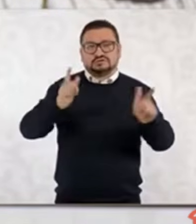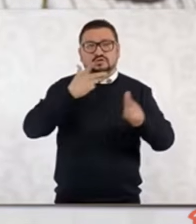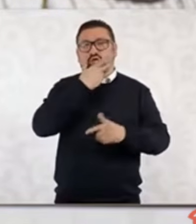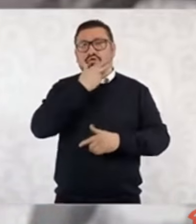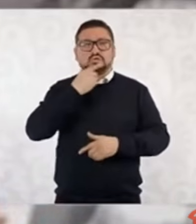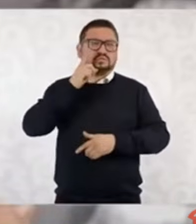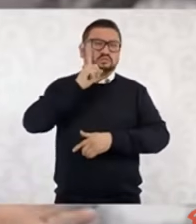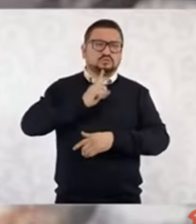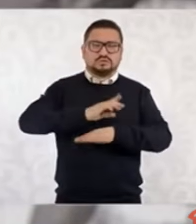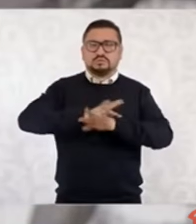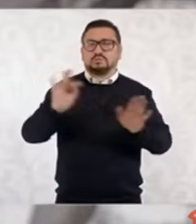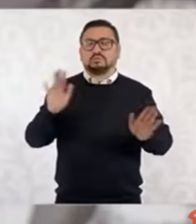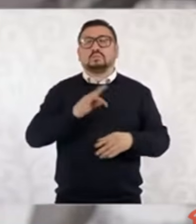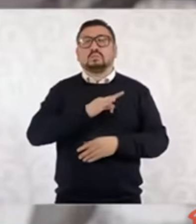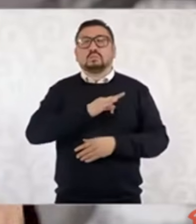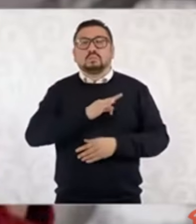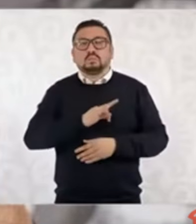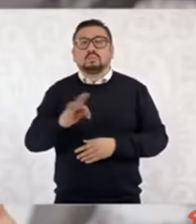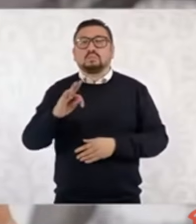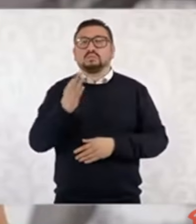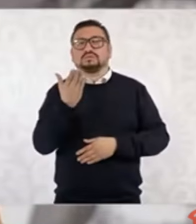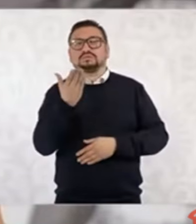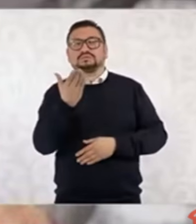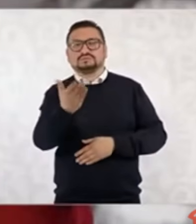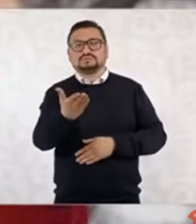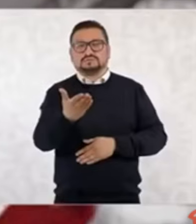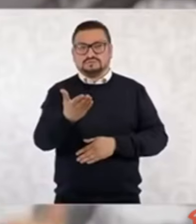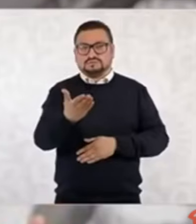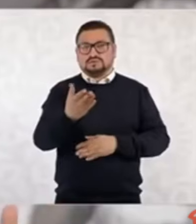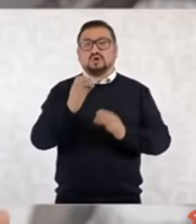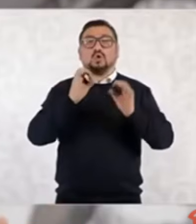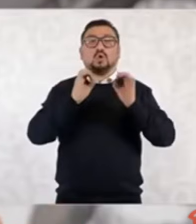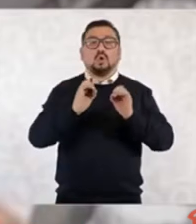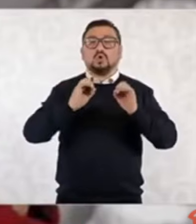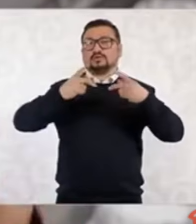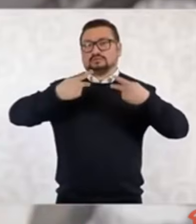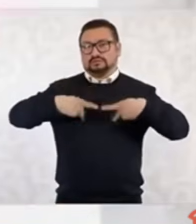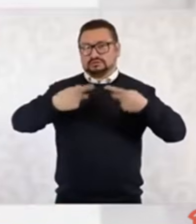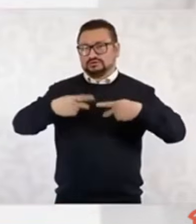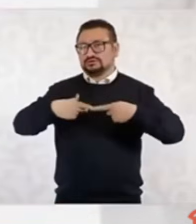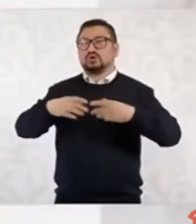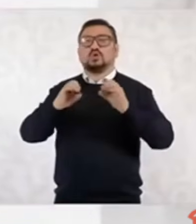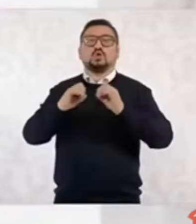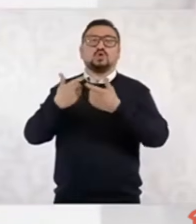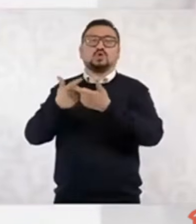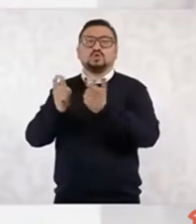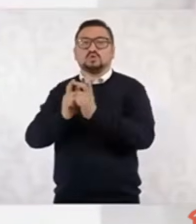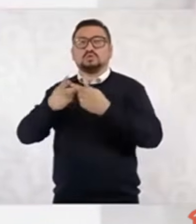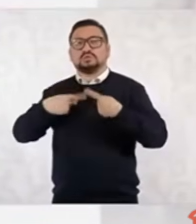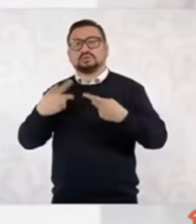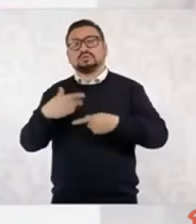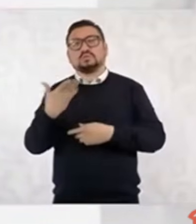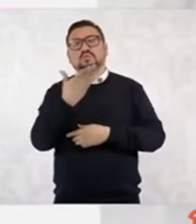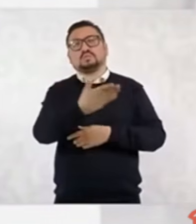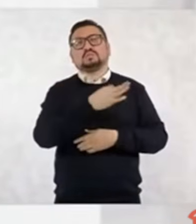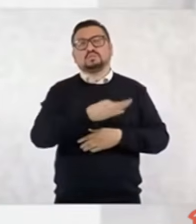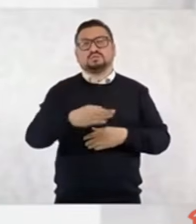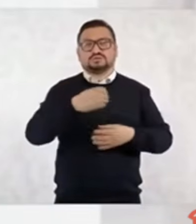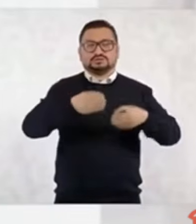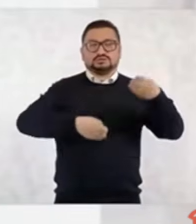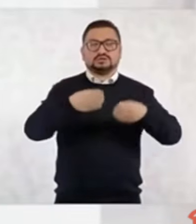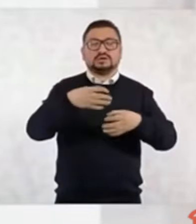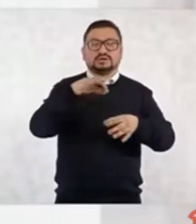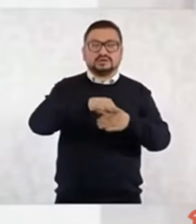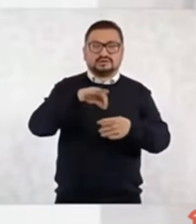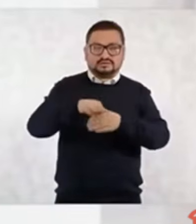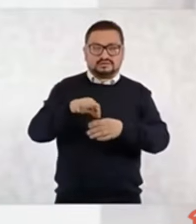presidenta pueda solicitar, o cualquier persona o cualquier grupo de ciudadanos, la revocación de mandato en